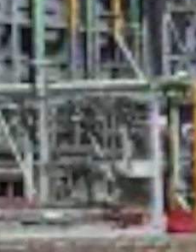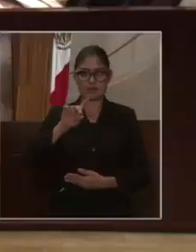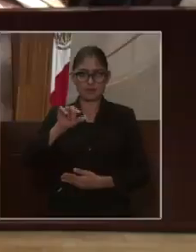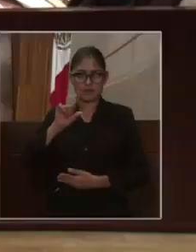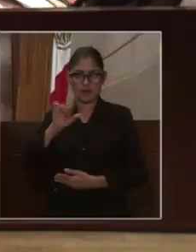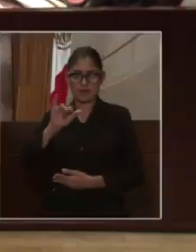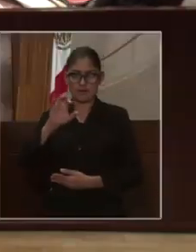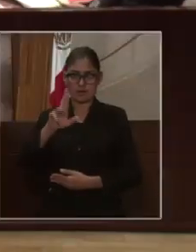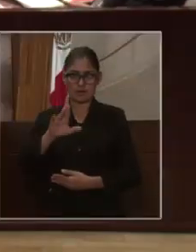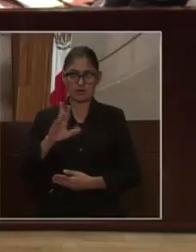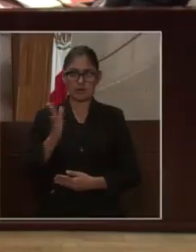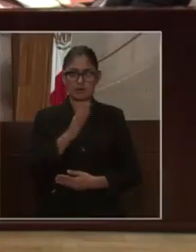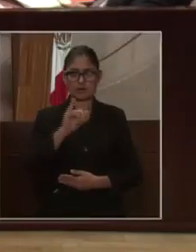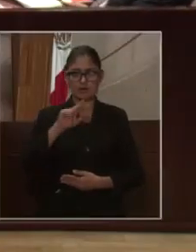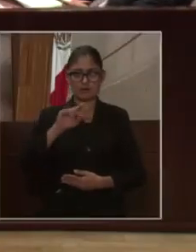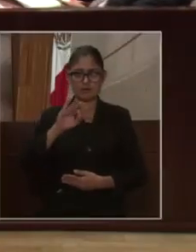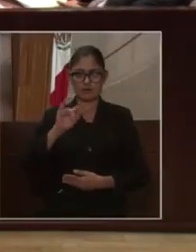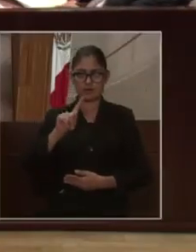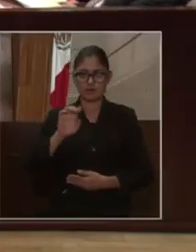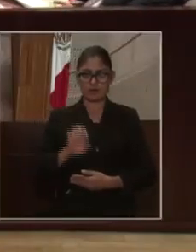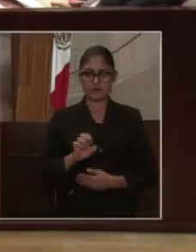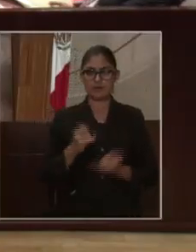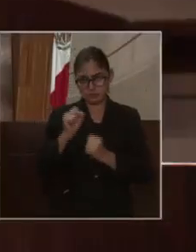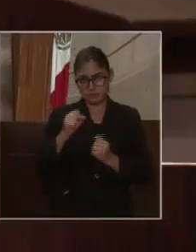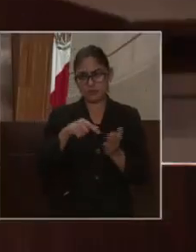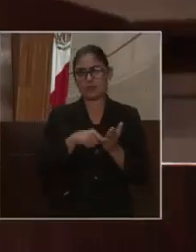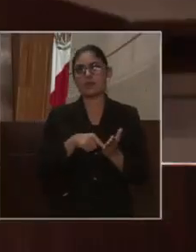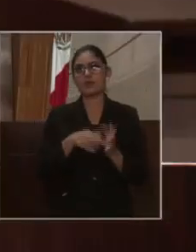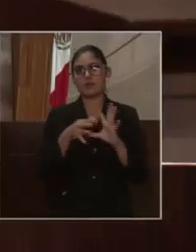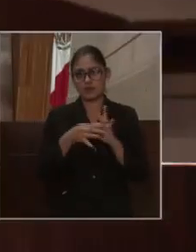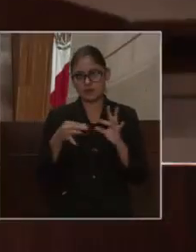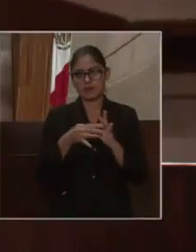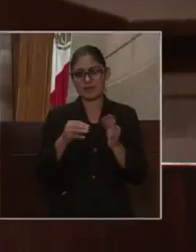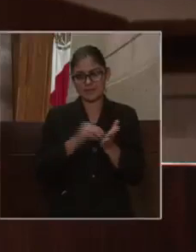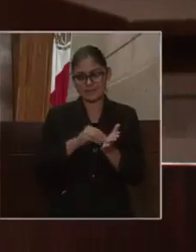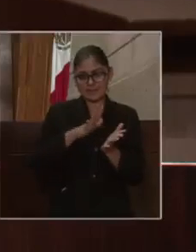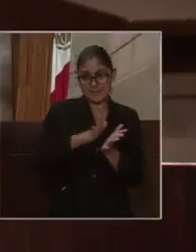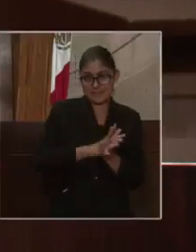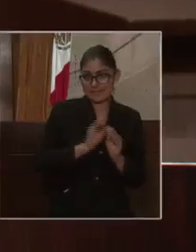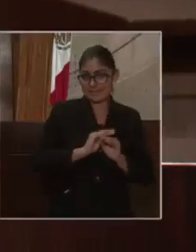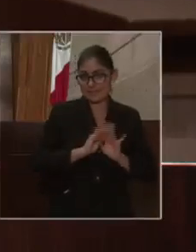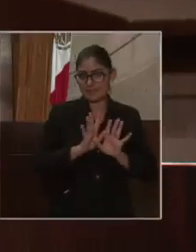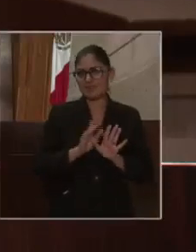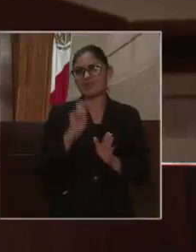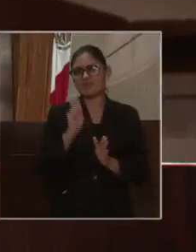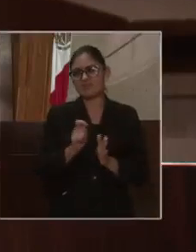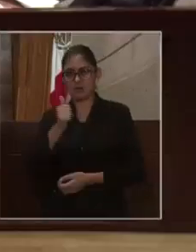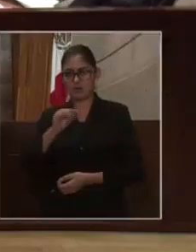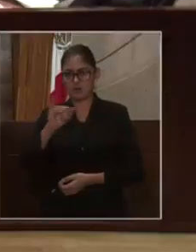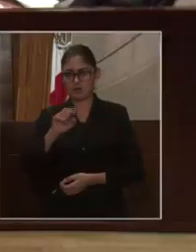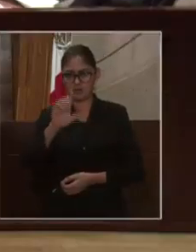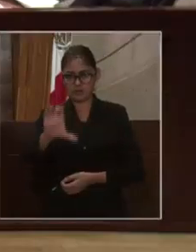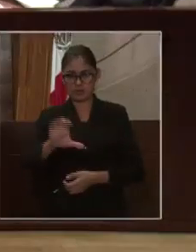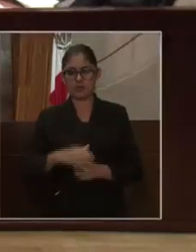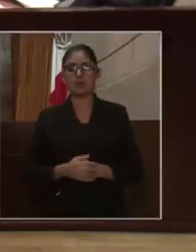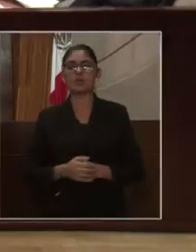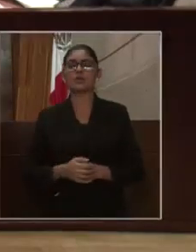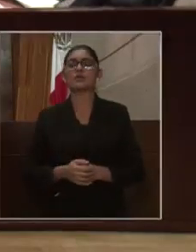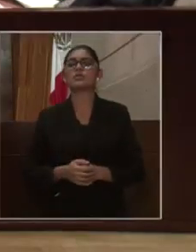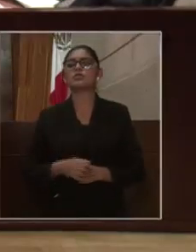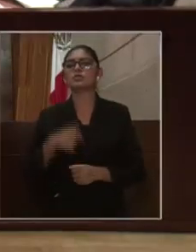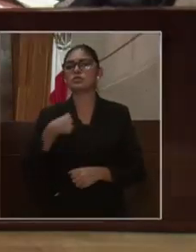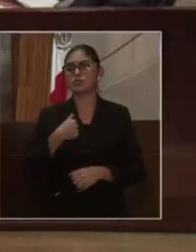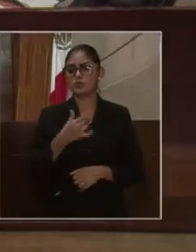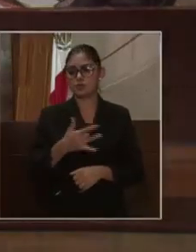porque no son temas electorales y no fueron organizados conforme al procedimiento establecido en la constitución ni en la ley en sesión pública